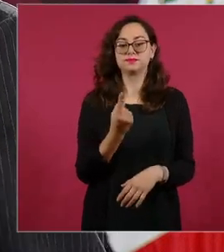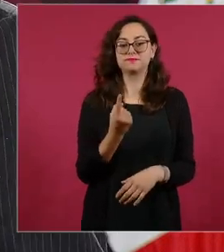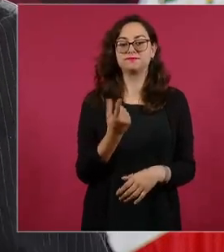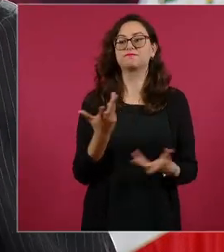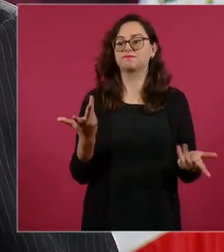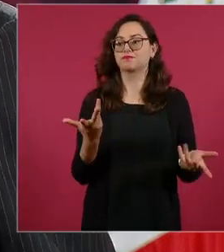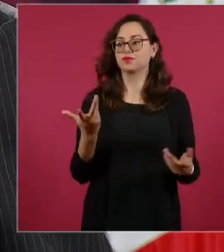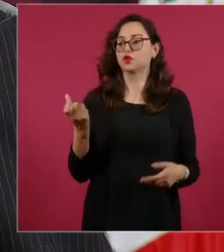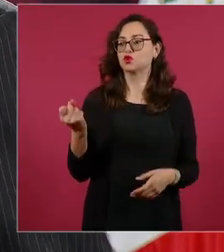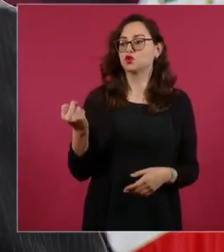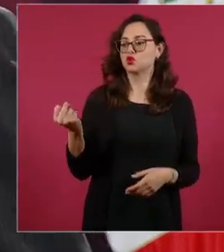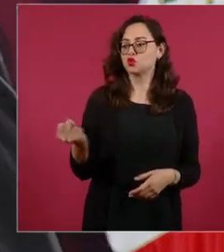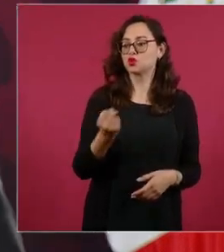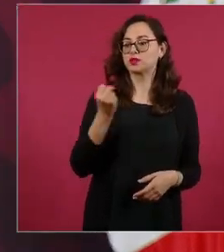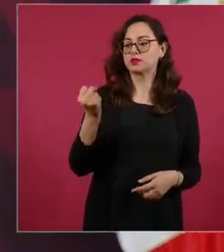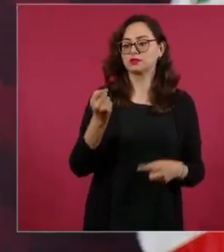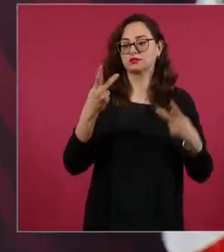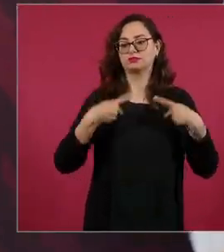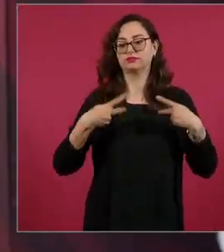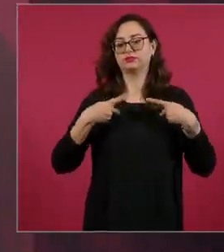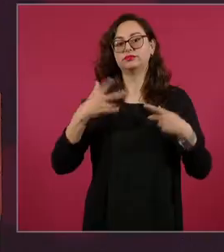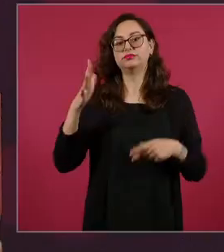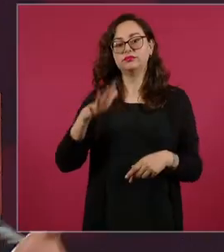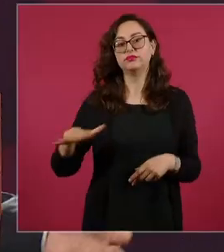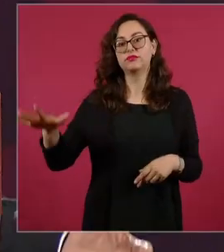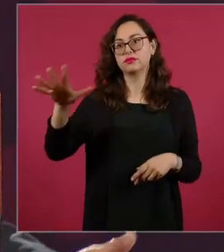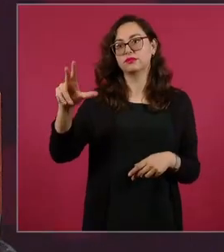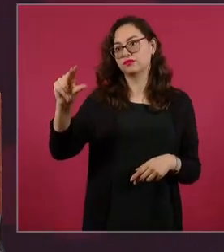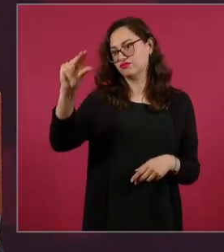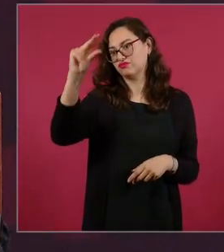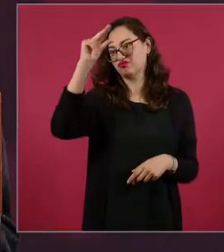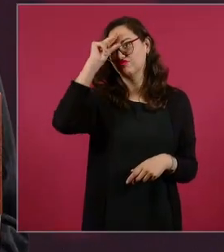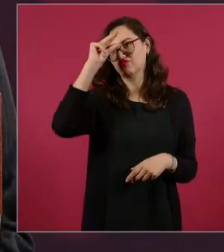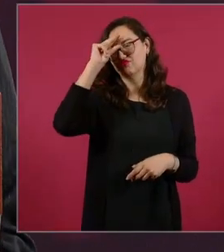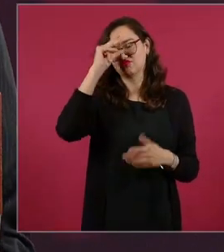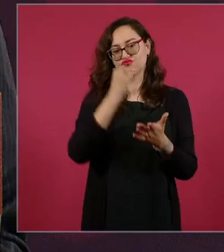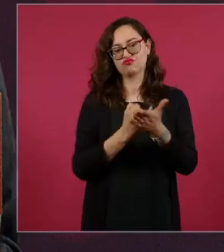El pueblo Es sabio Y supo ¿No?